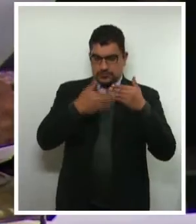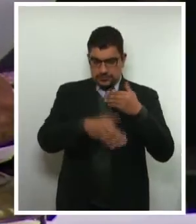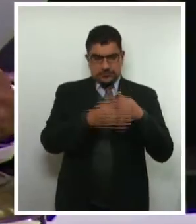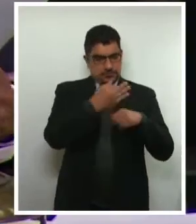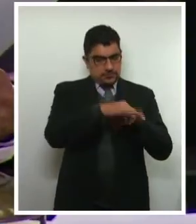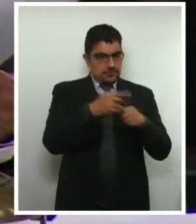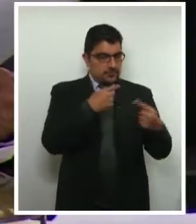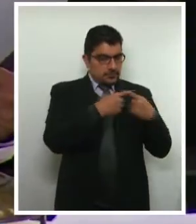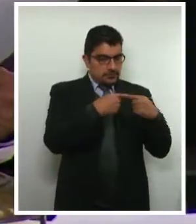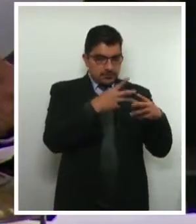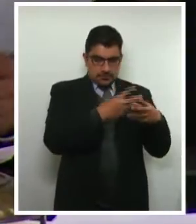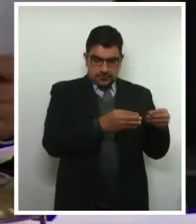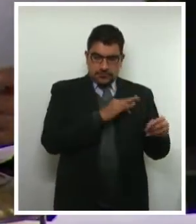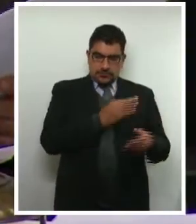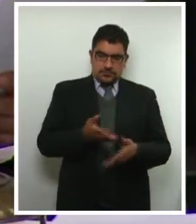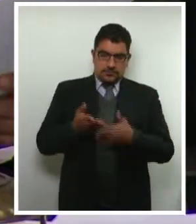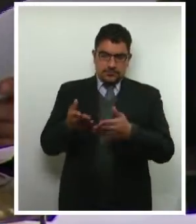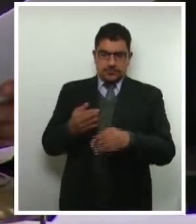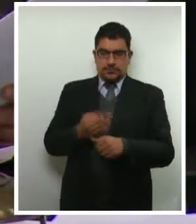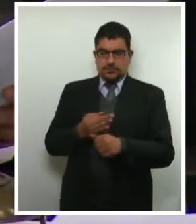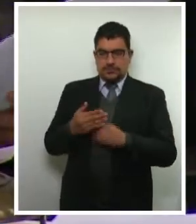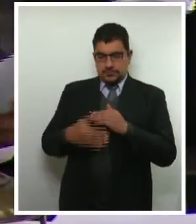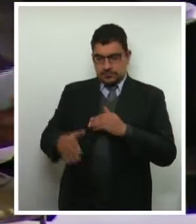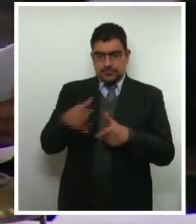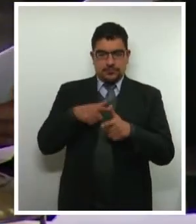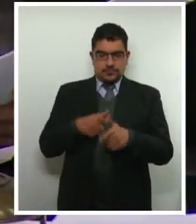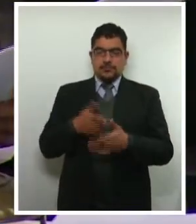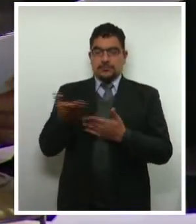que ellos resuelven eso. A ver, diputado Gelista.